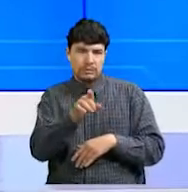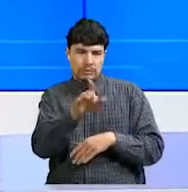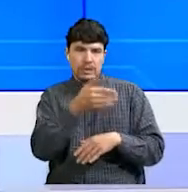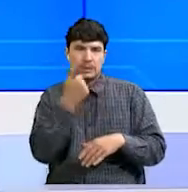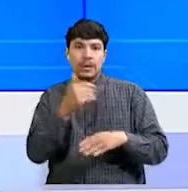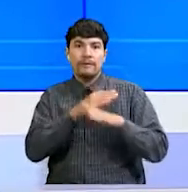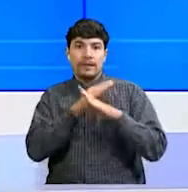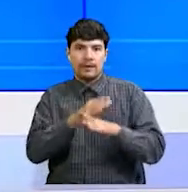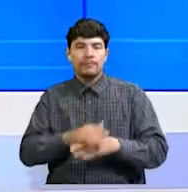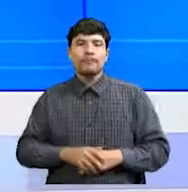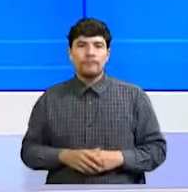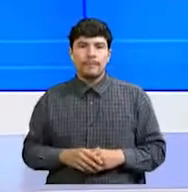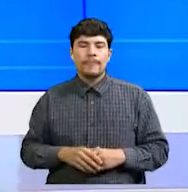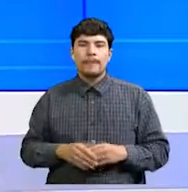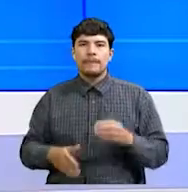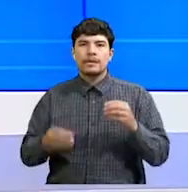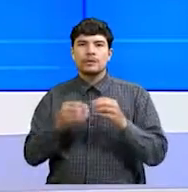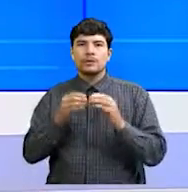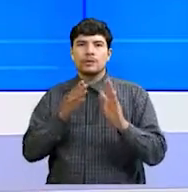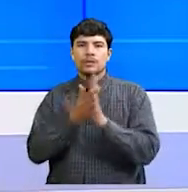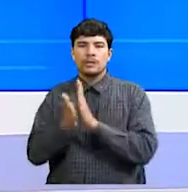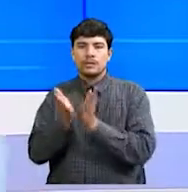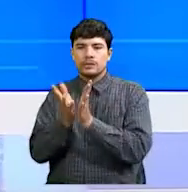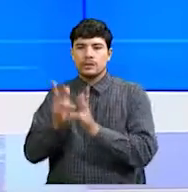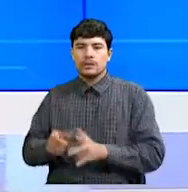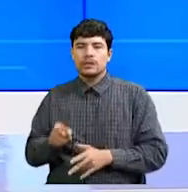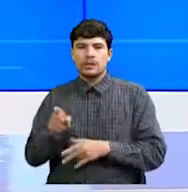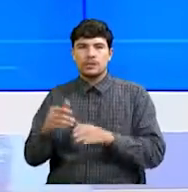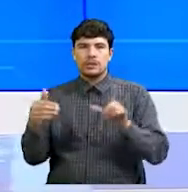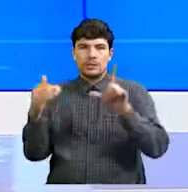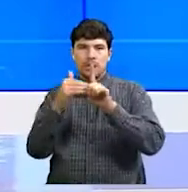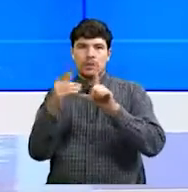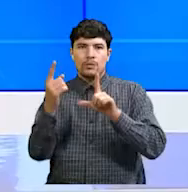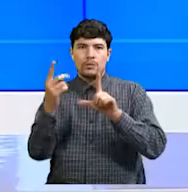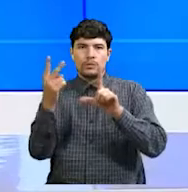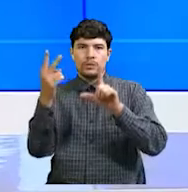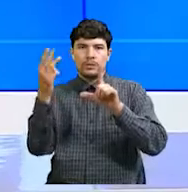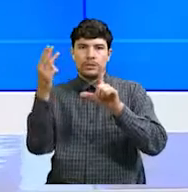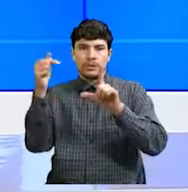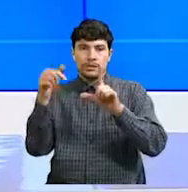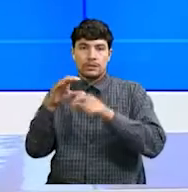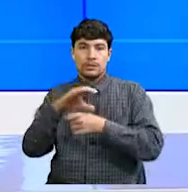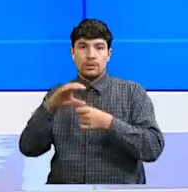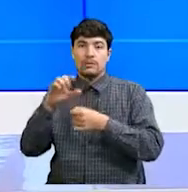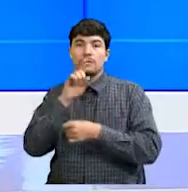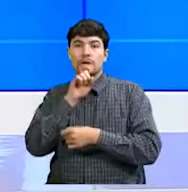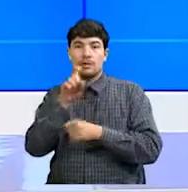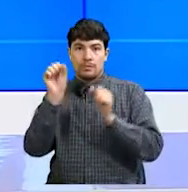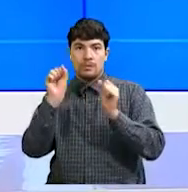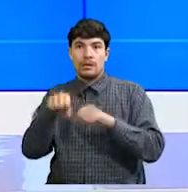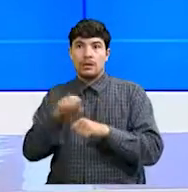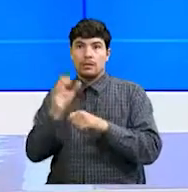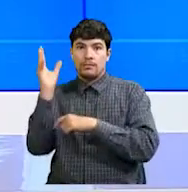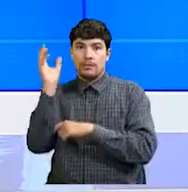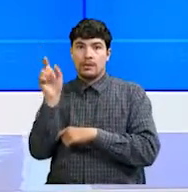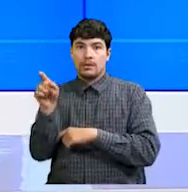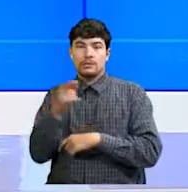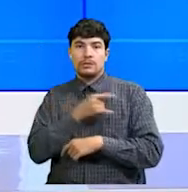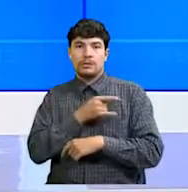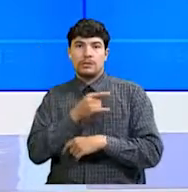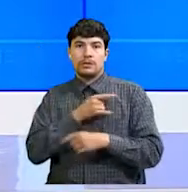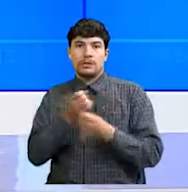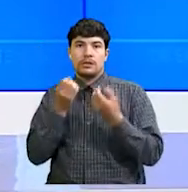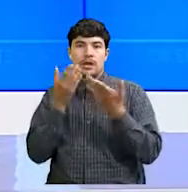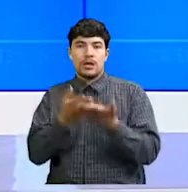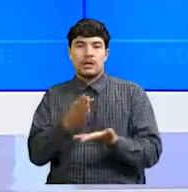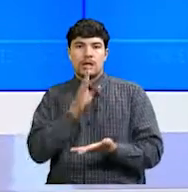continuando con más noticias les contamos que estudiantes de los estratos 1 2 y 3 de bucaramanga podrán postularse a las becas universitarias que